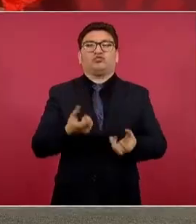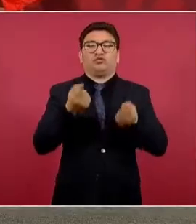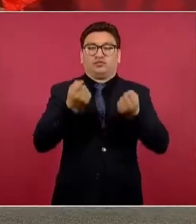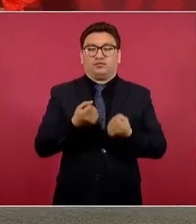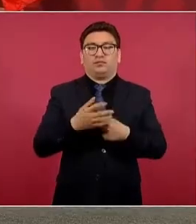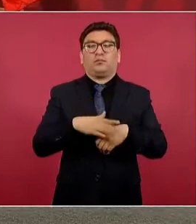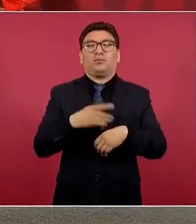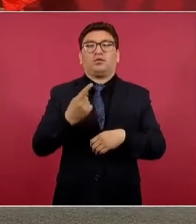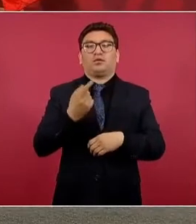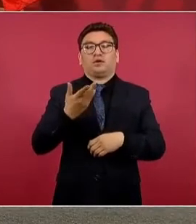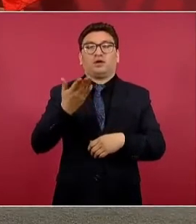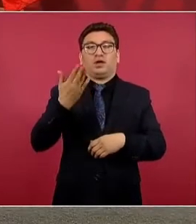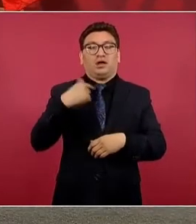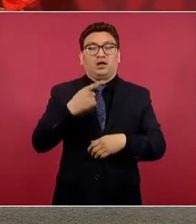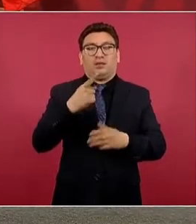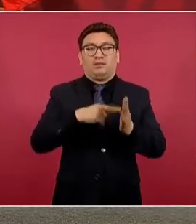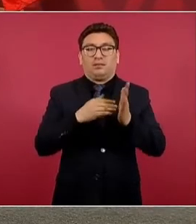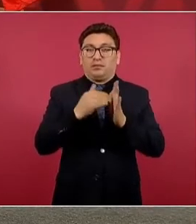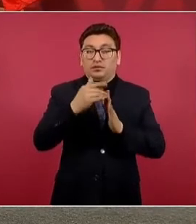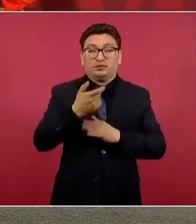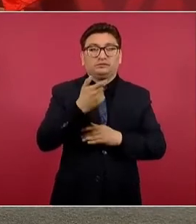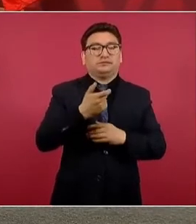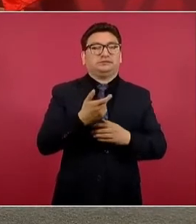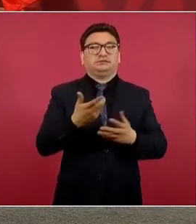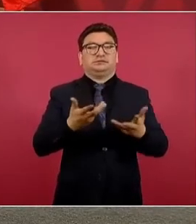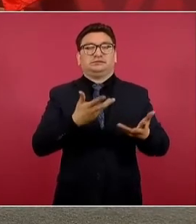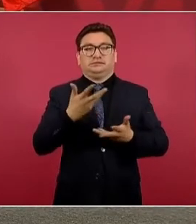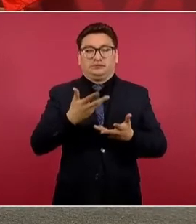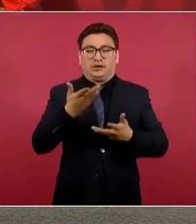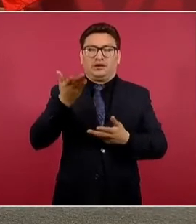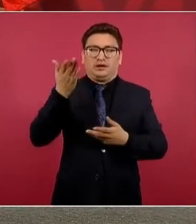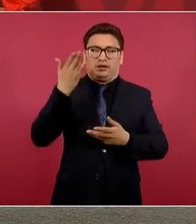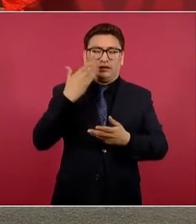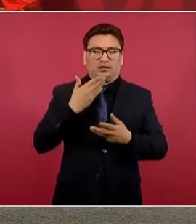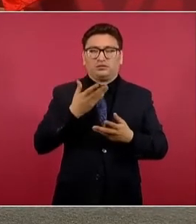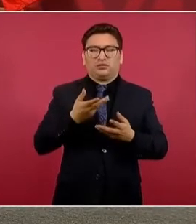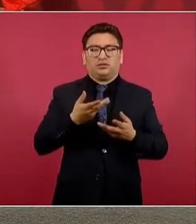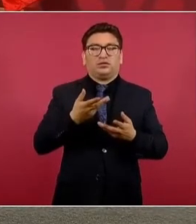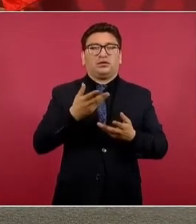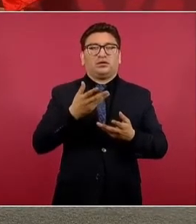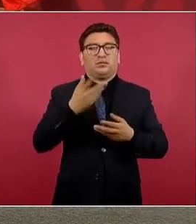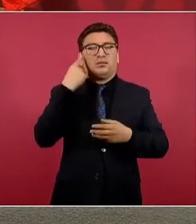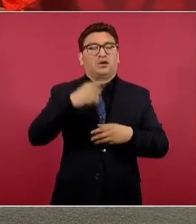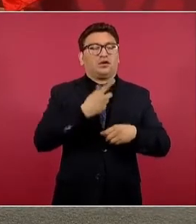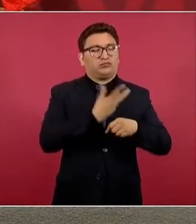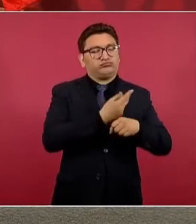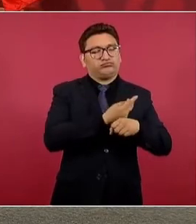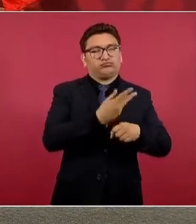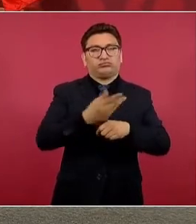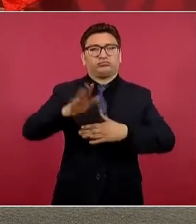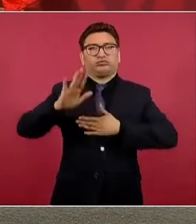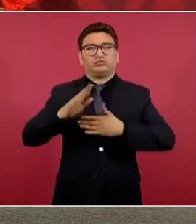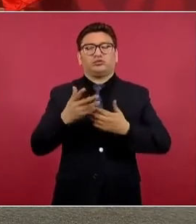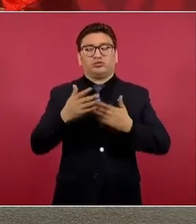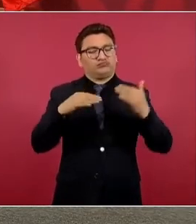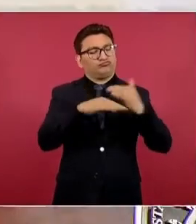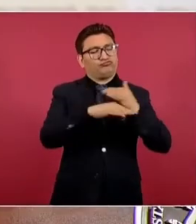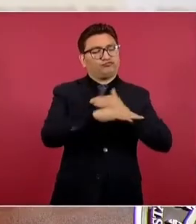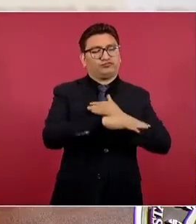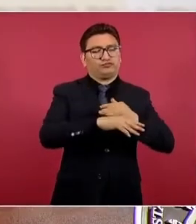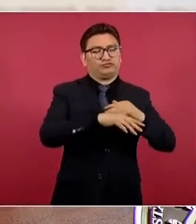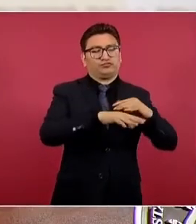quedado comprometidos esos recursos para darle mantenimiento, creo que a 10